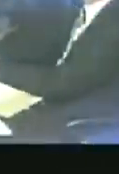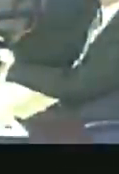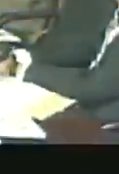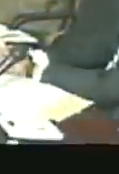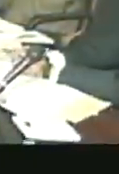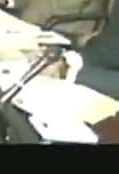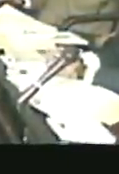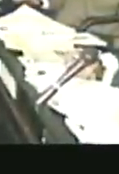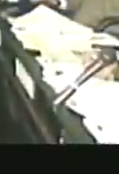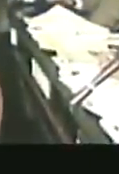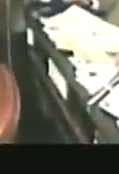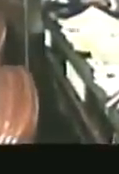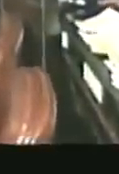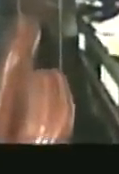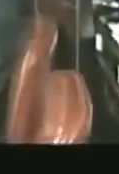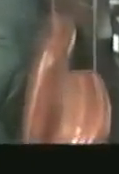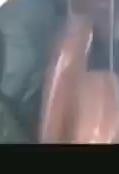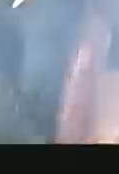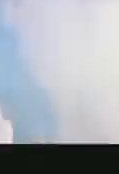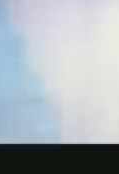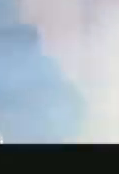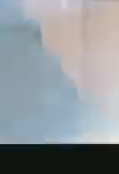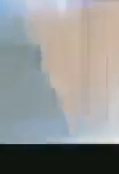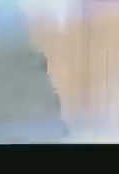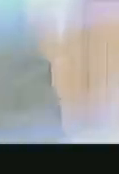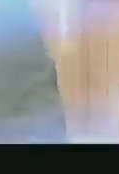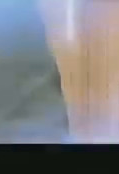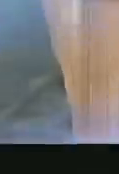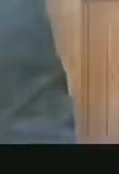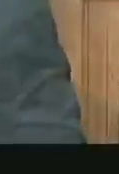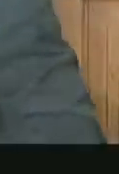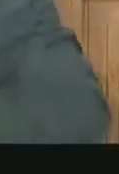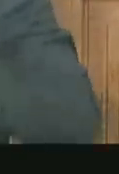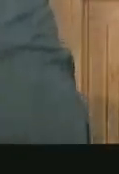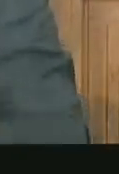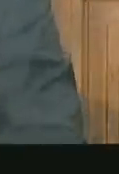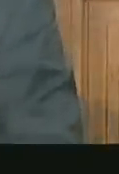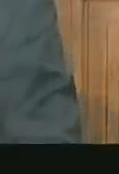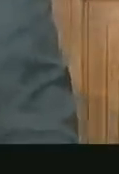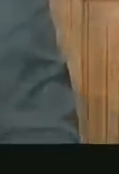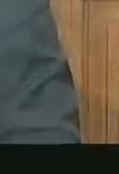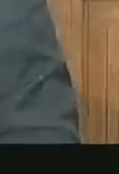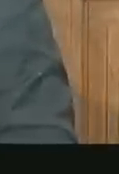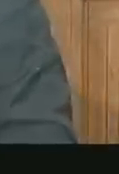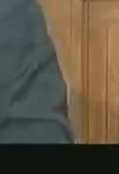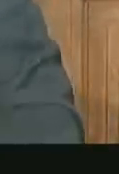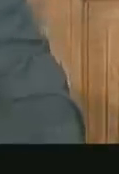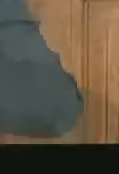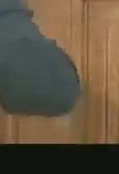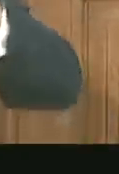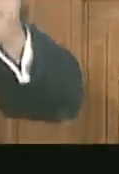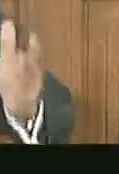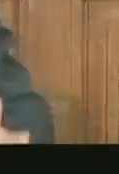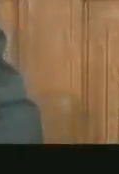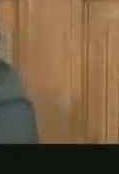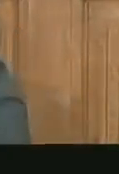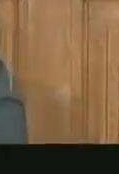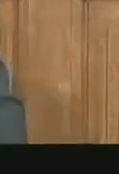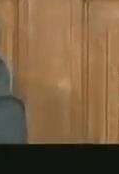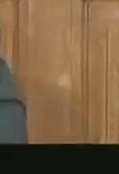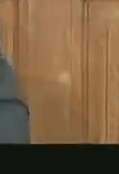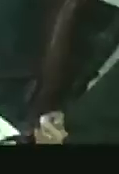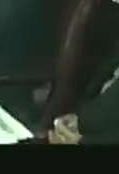Les invito a que sigamos dando el mejor de los ejemplos ante un pueblo y ante el mundo que bien necesita de